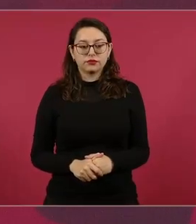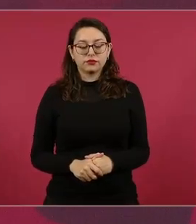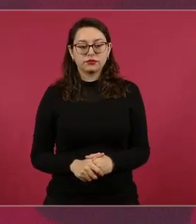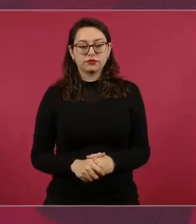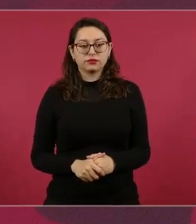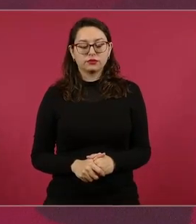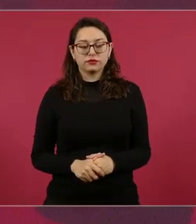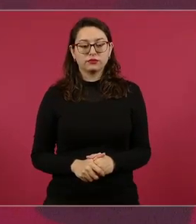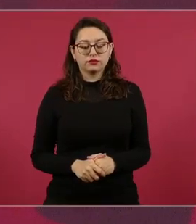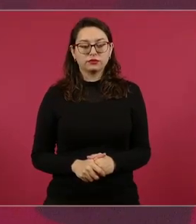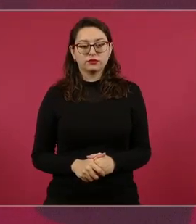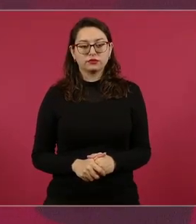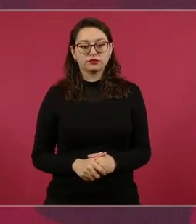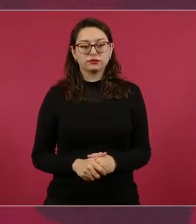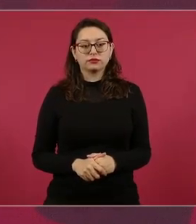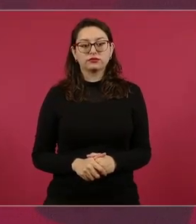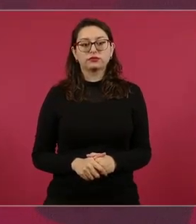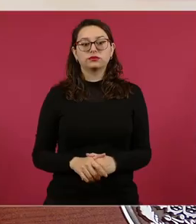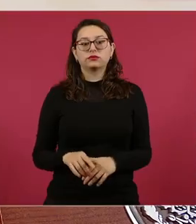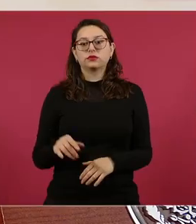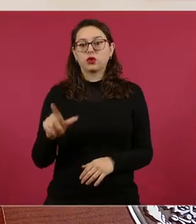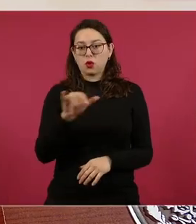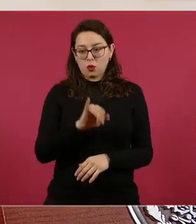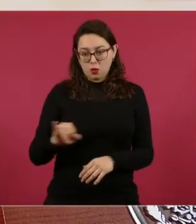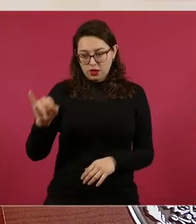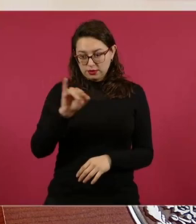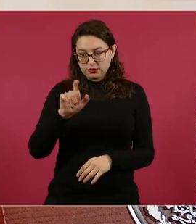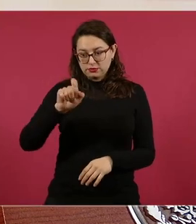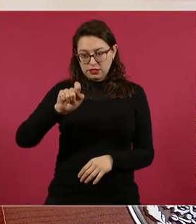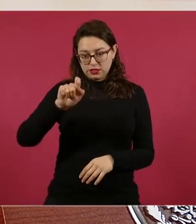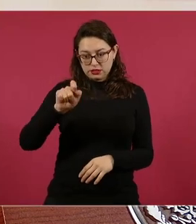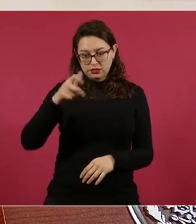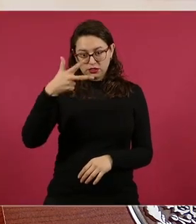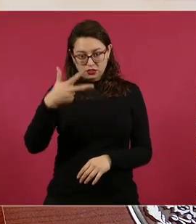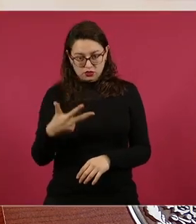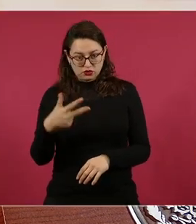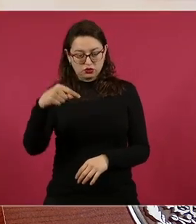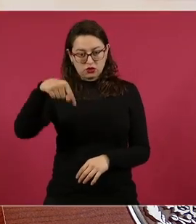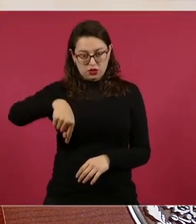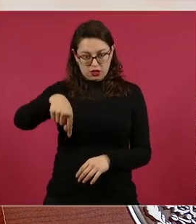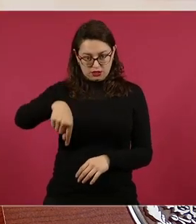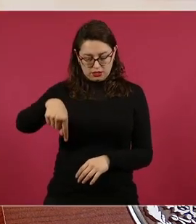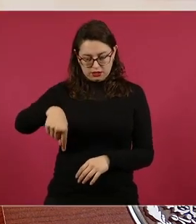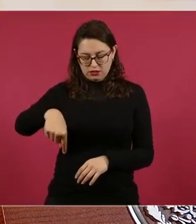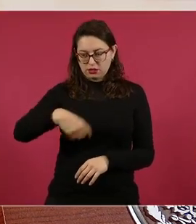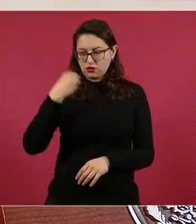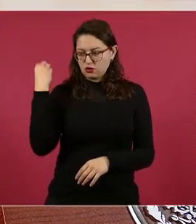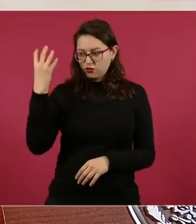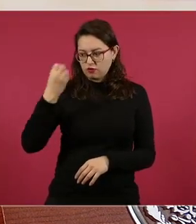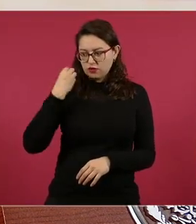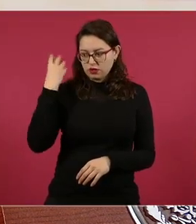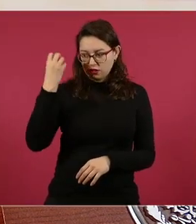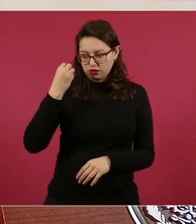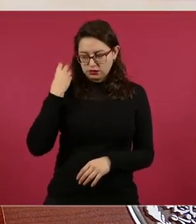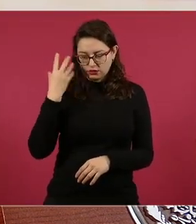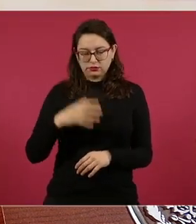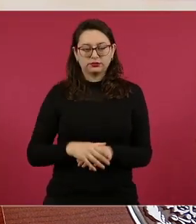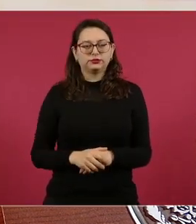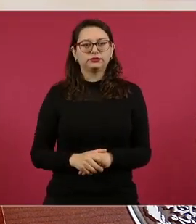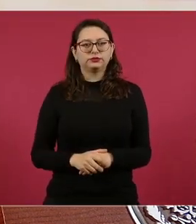Luego ya pues el 28 vamos a estar aquí con ustedes. Bueno, mañana